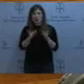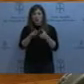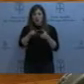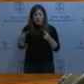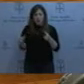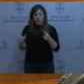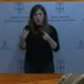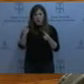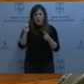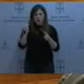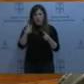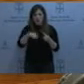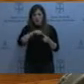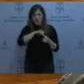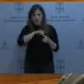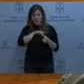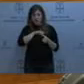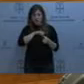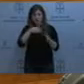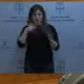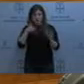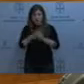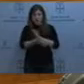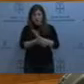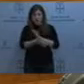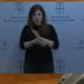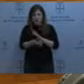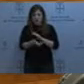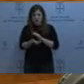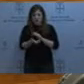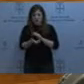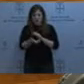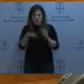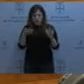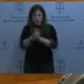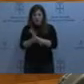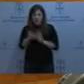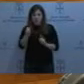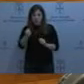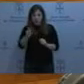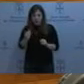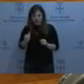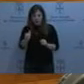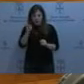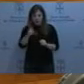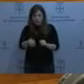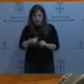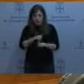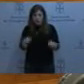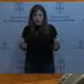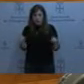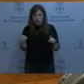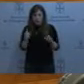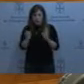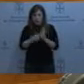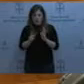españoles, que es el demos, que tiene el crator, es decir, el poder, ni tampoco el